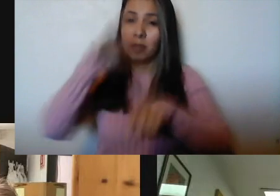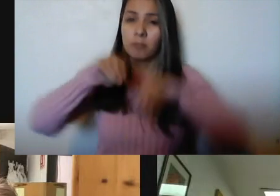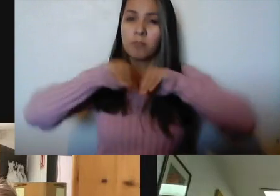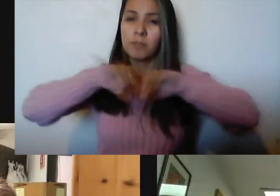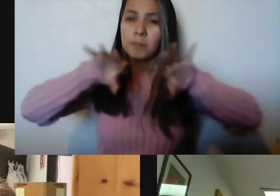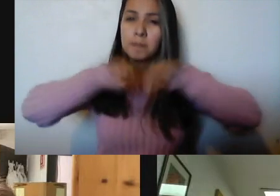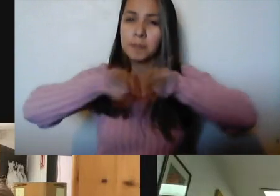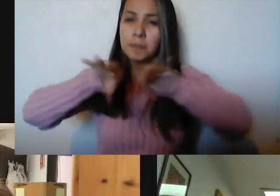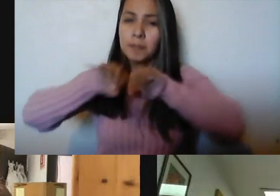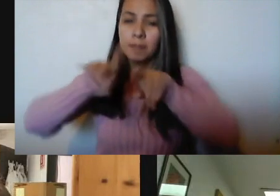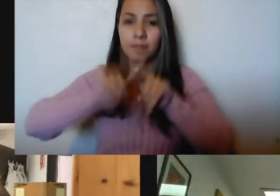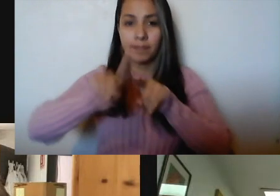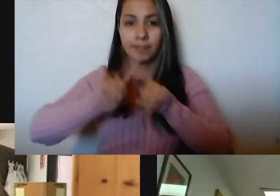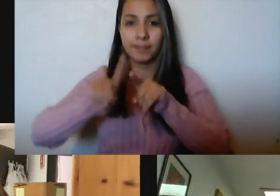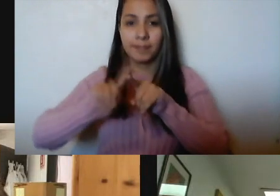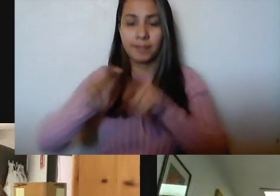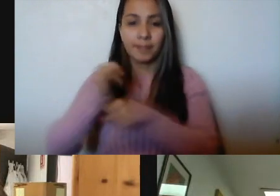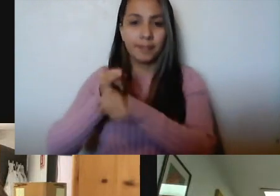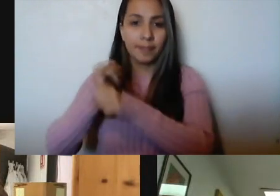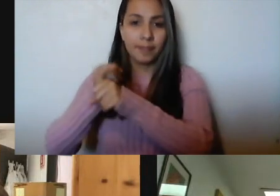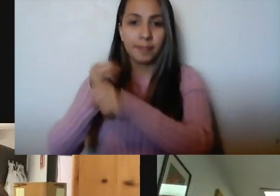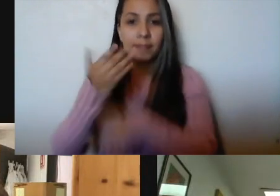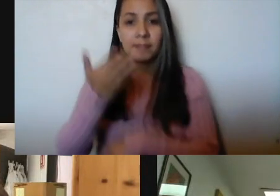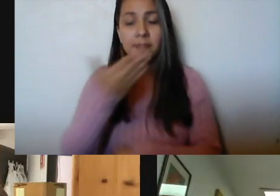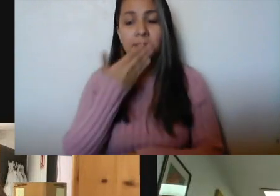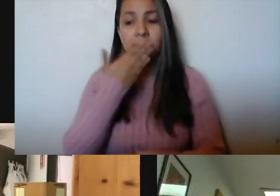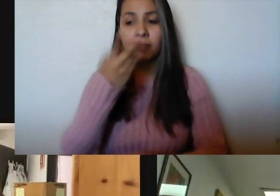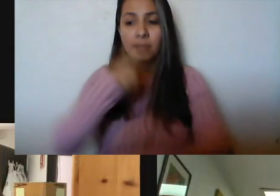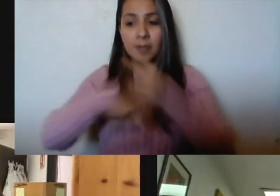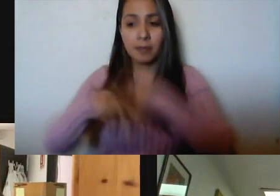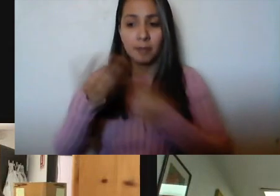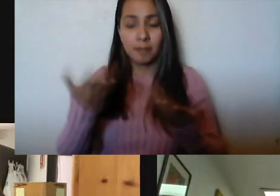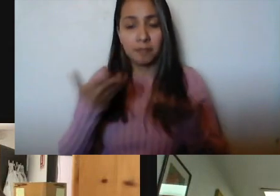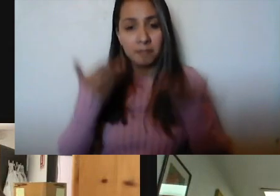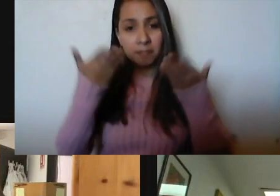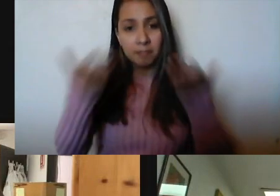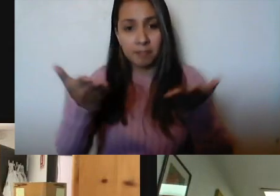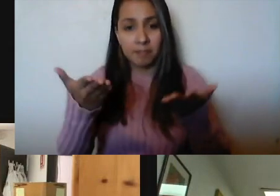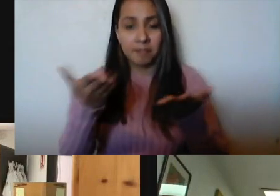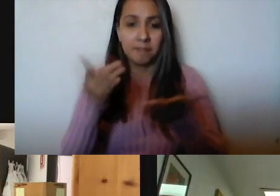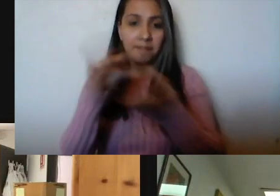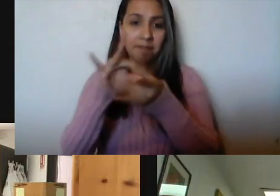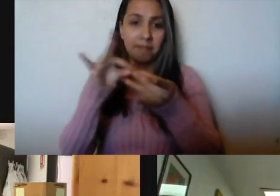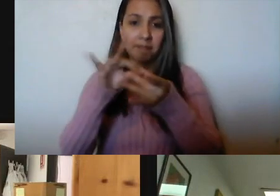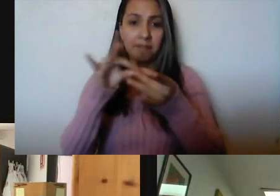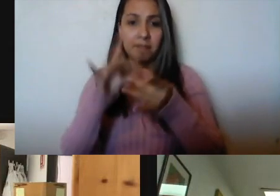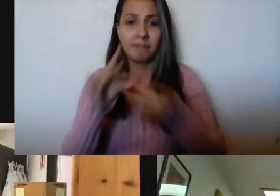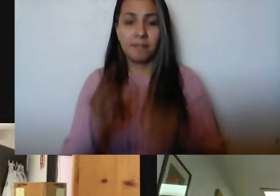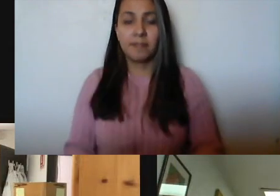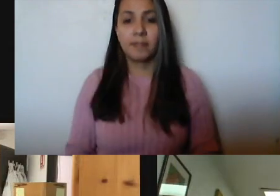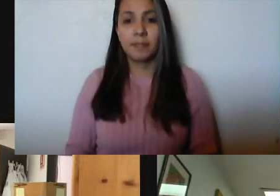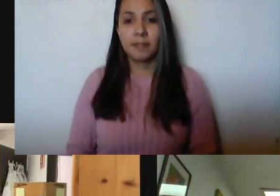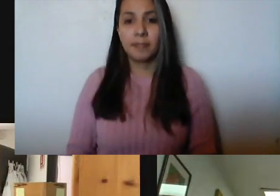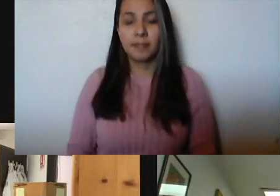charlas de divulgación de astrobiología para todos. Y bueno, le cedo el micrófono al doctor.